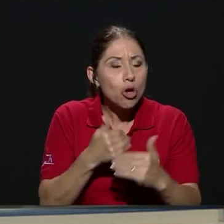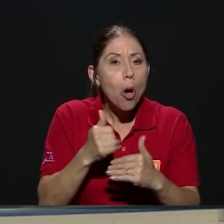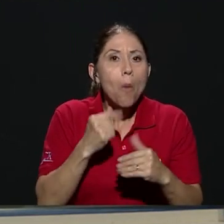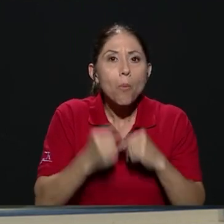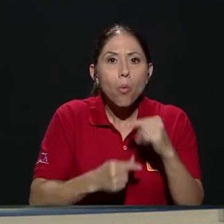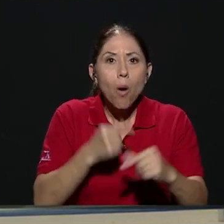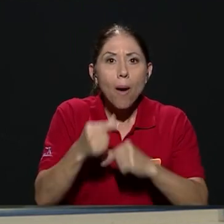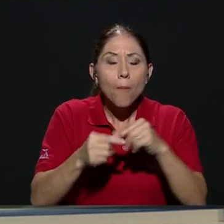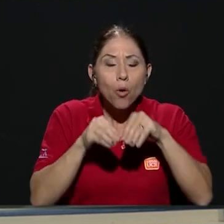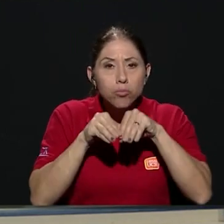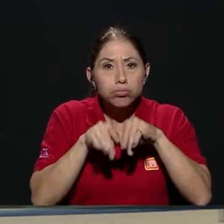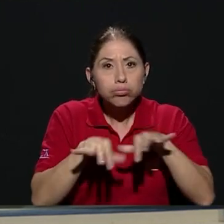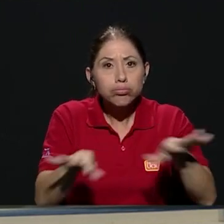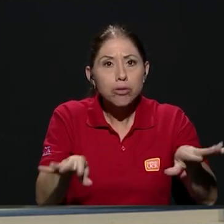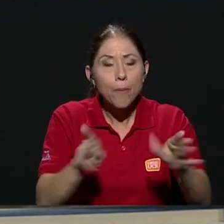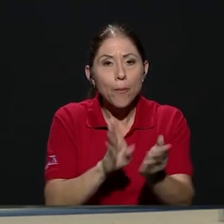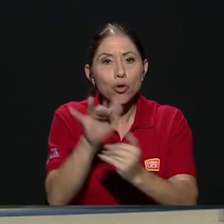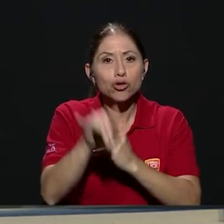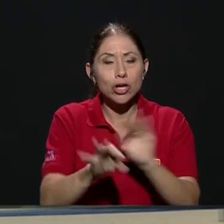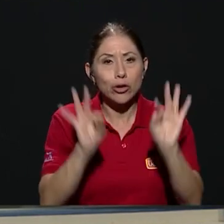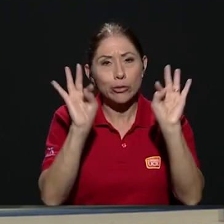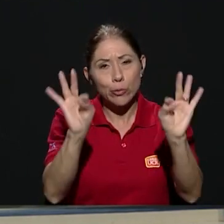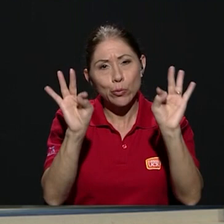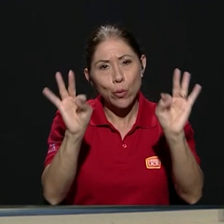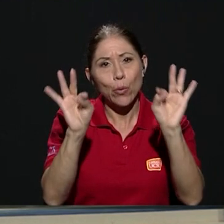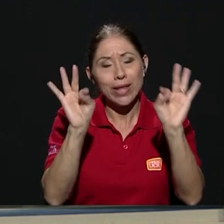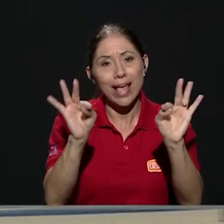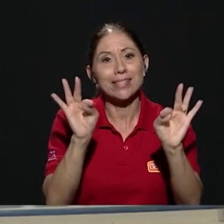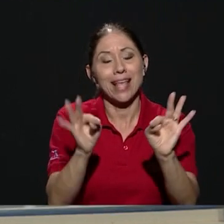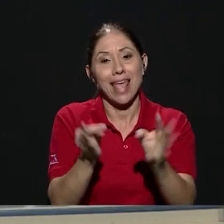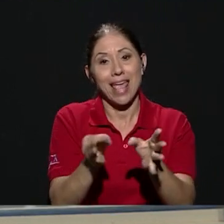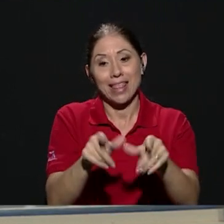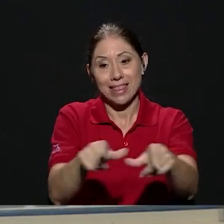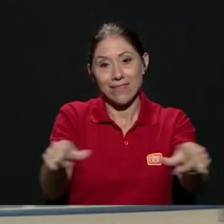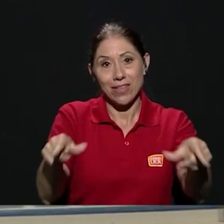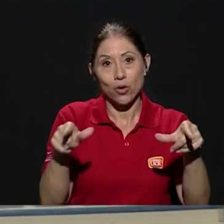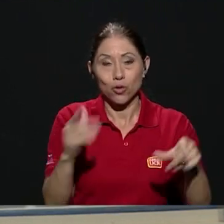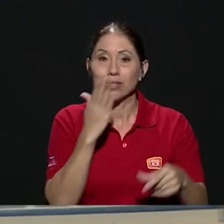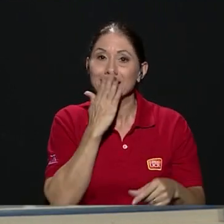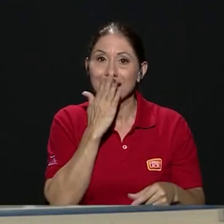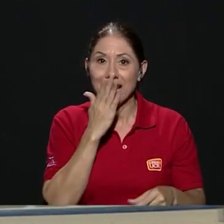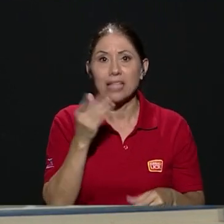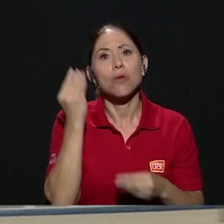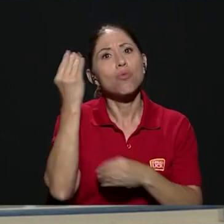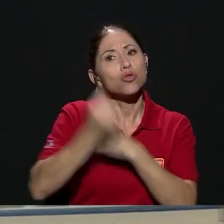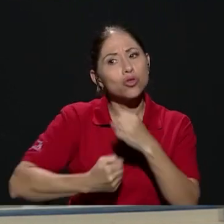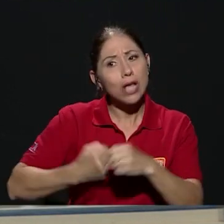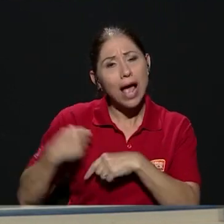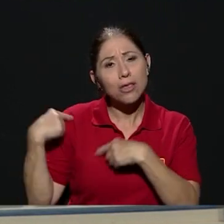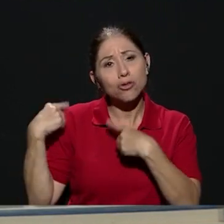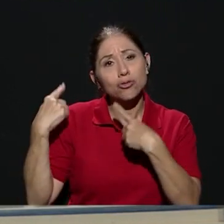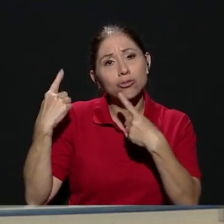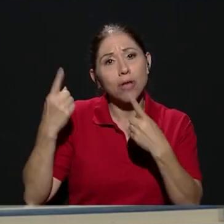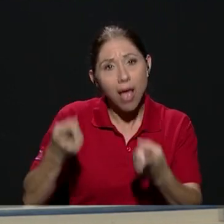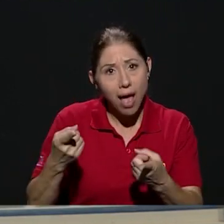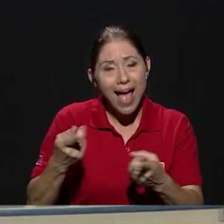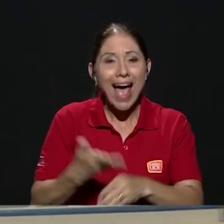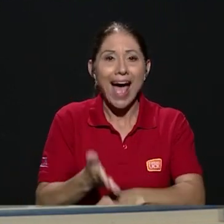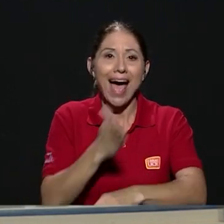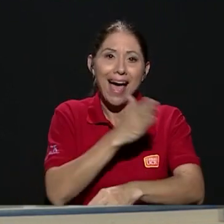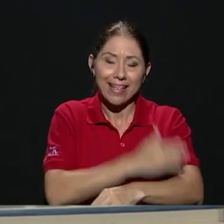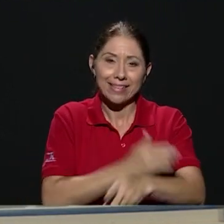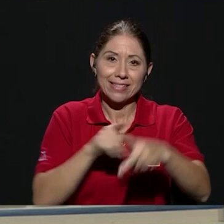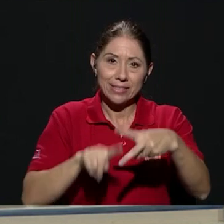este proyecto de tutorías en territorios indígenas, ¿verdad? Que se llevó a cabo muchos años antes de que